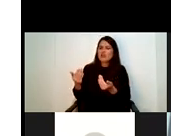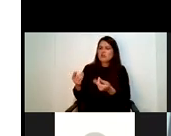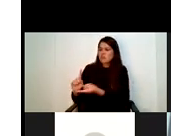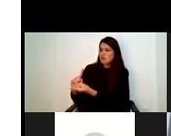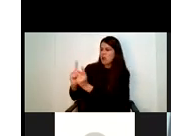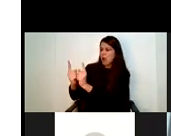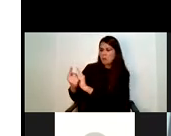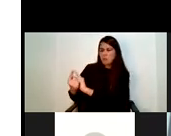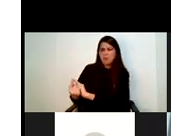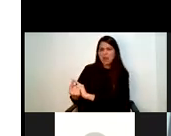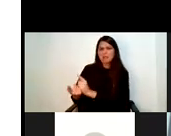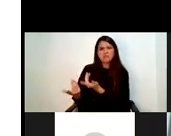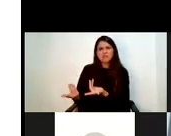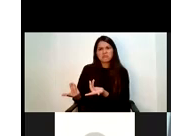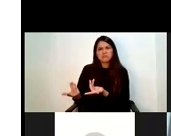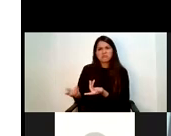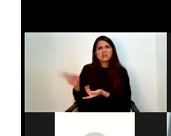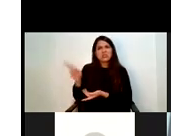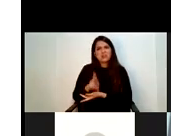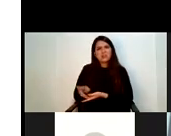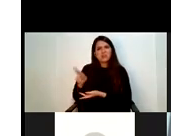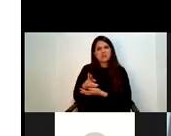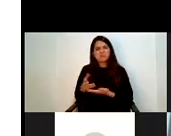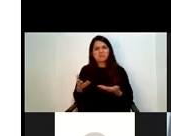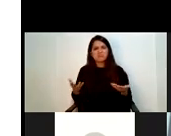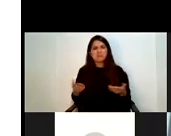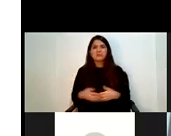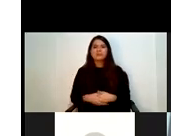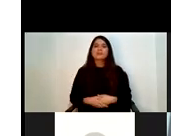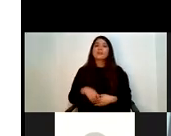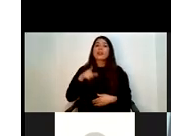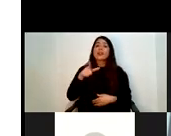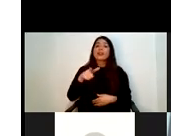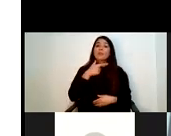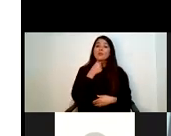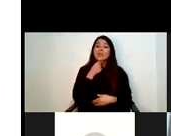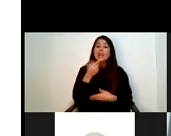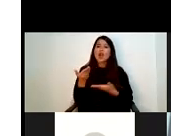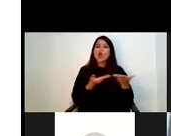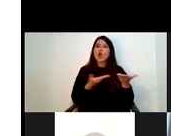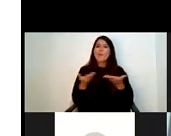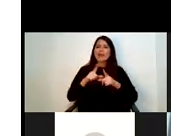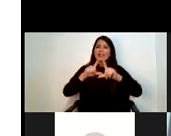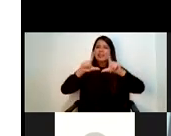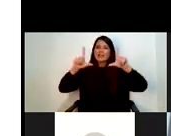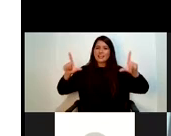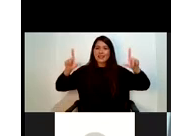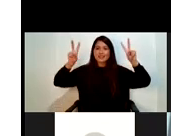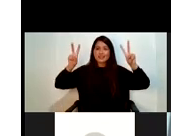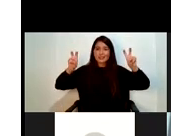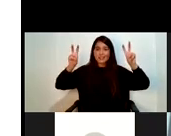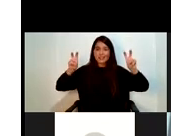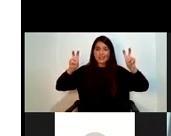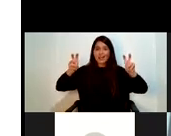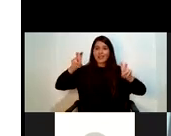en ese comportamiento estereotipado. Y acá me gustaría compartirles esta cita que es de